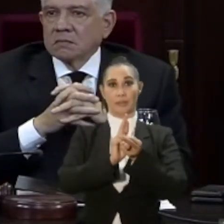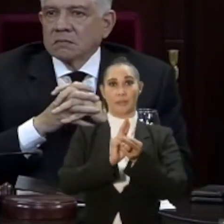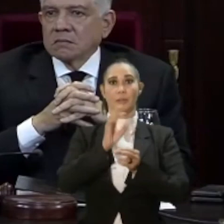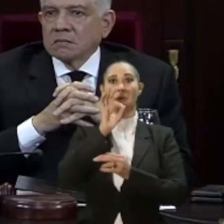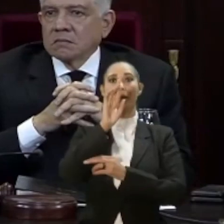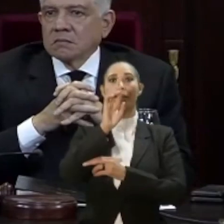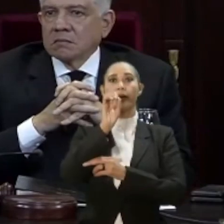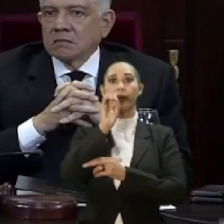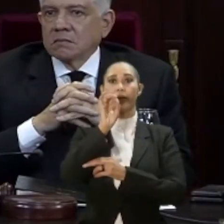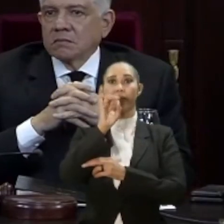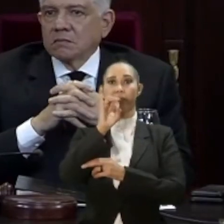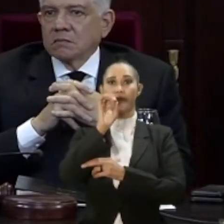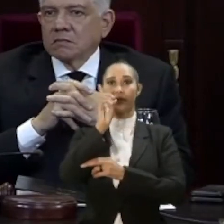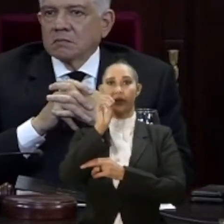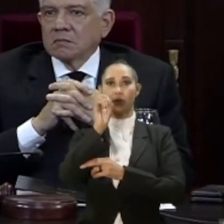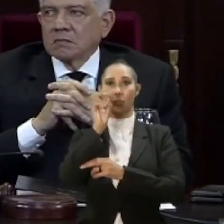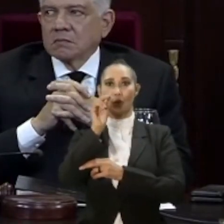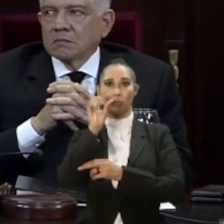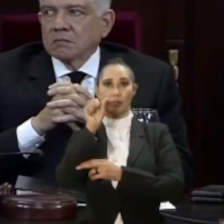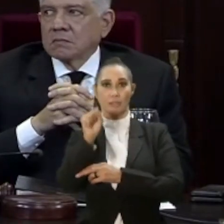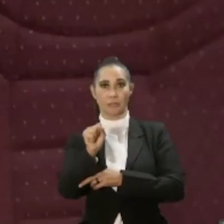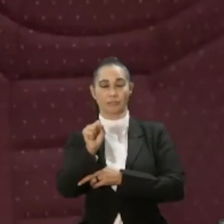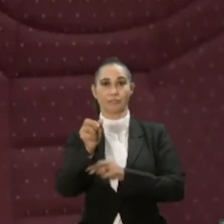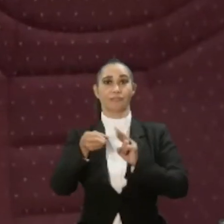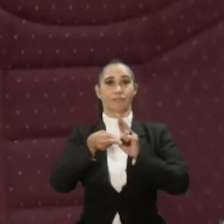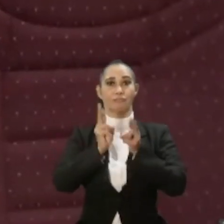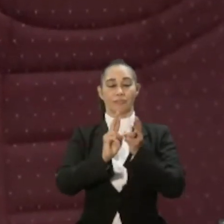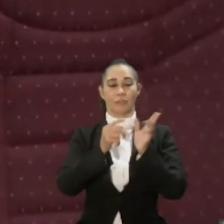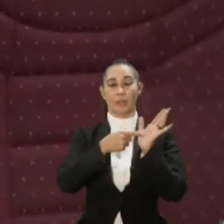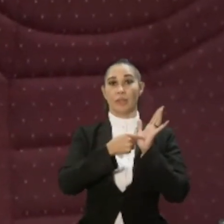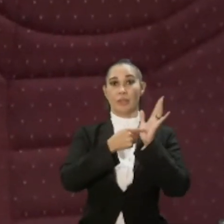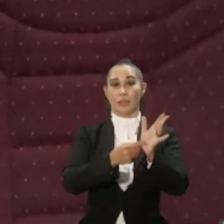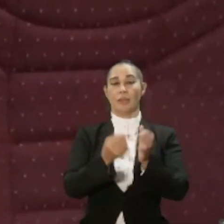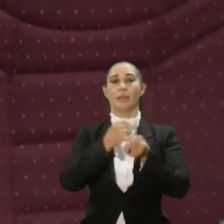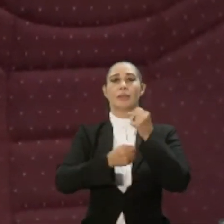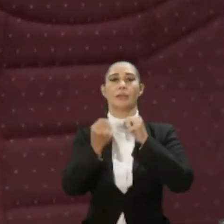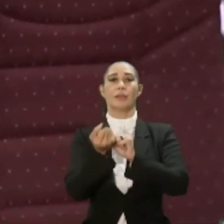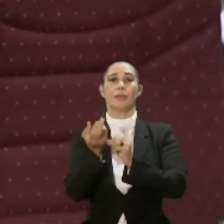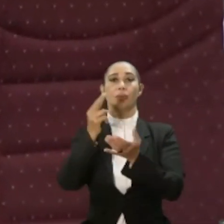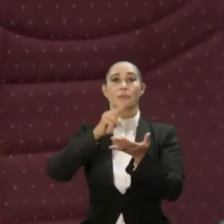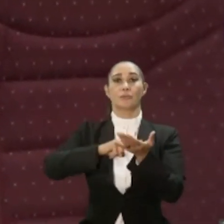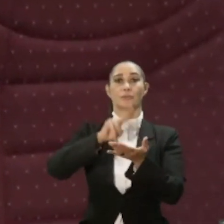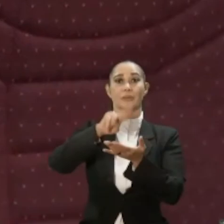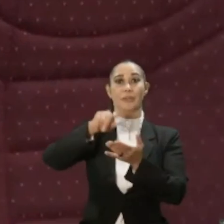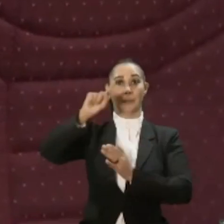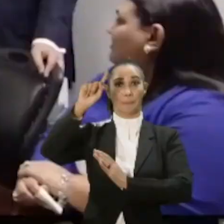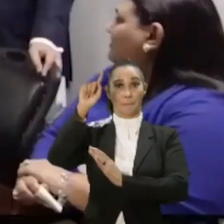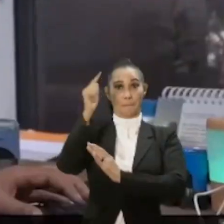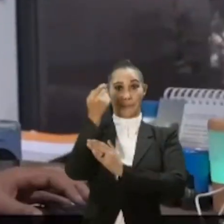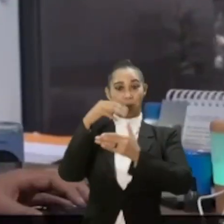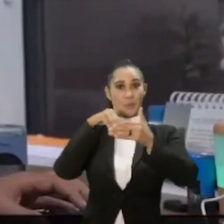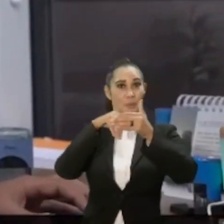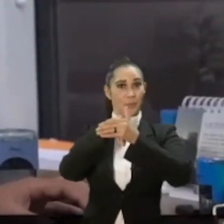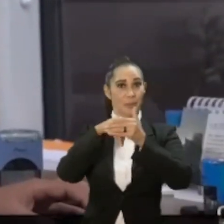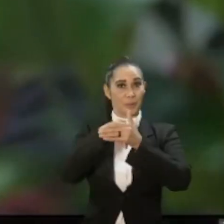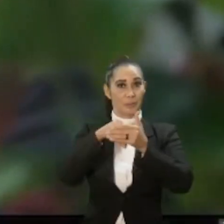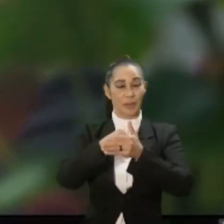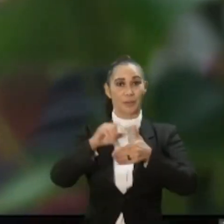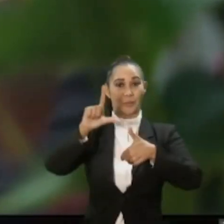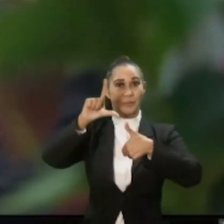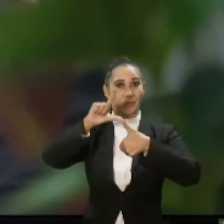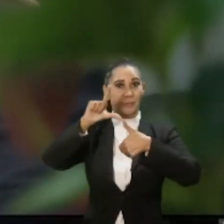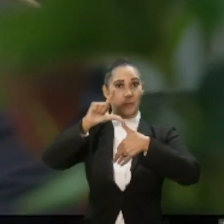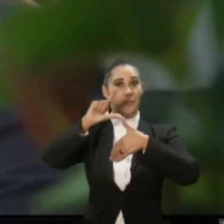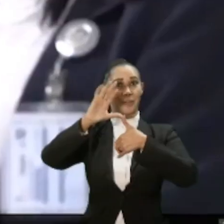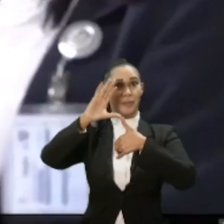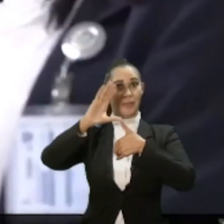Refidonza. En el caso de Banreservas, se convirtió en el 2022 en el primer banco en activos de Centroamérica y el Caribe